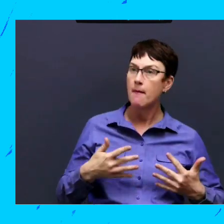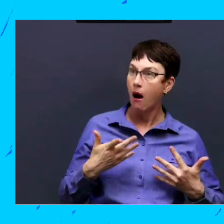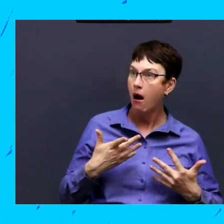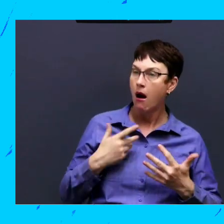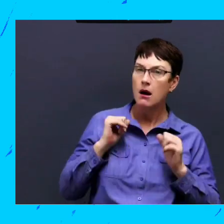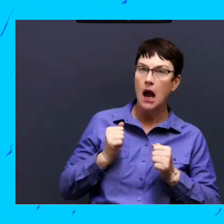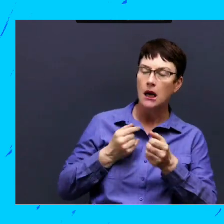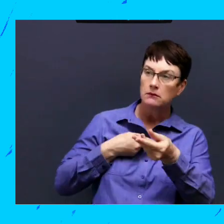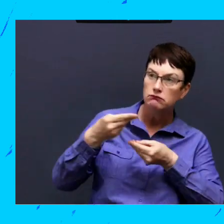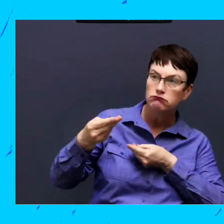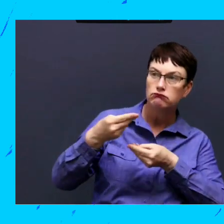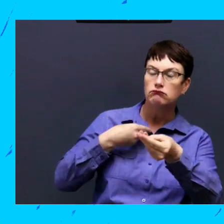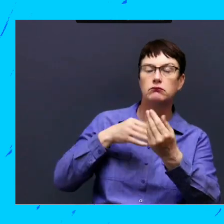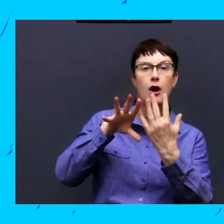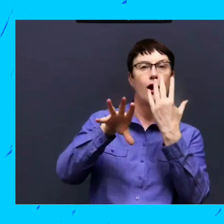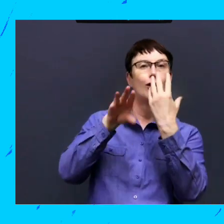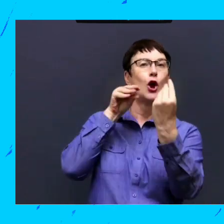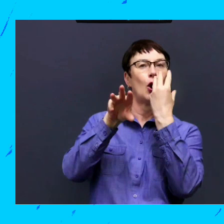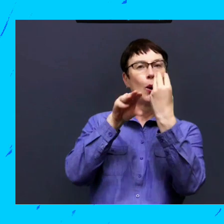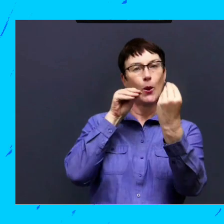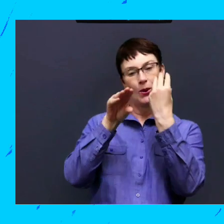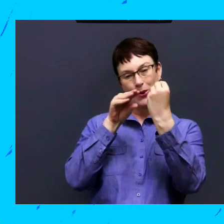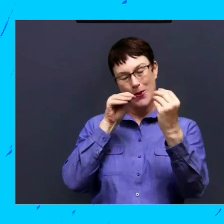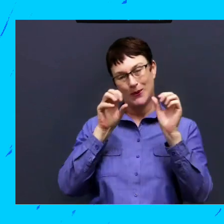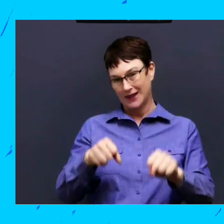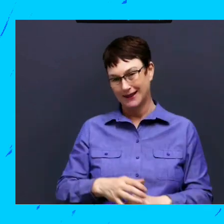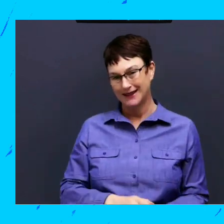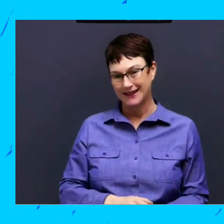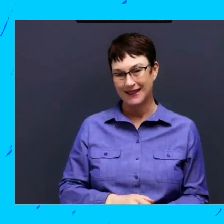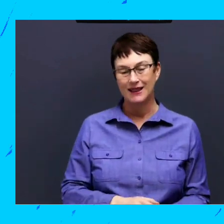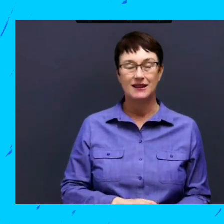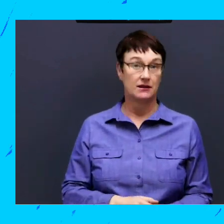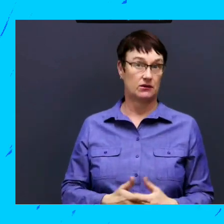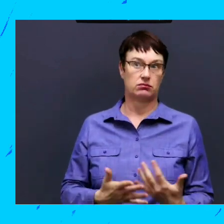completa de la salud de los adolescentes. Hay más datos